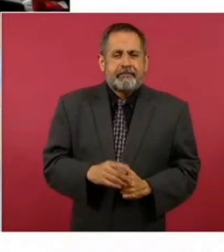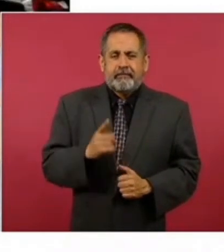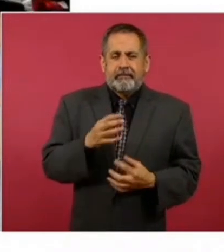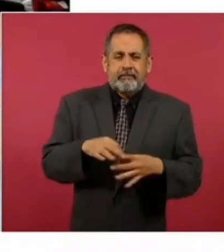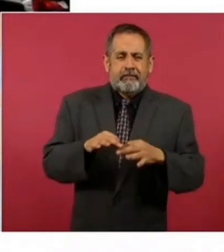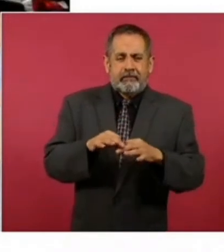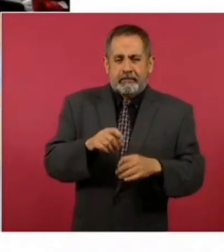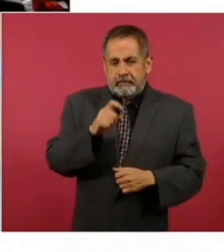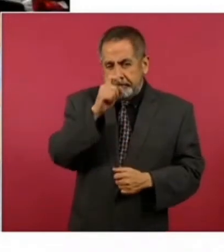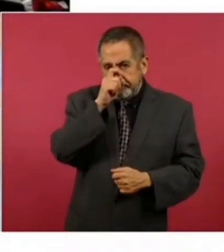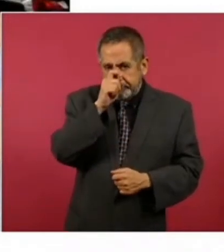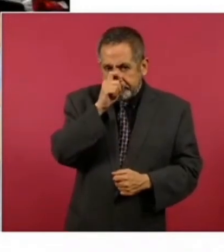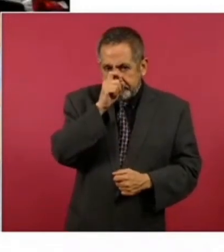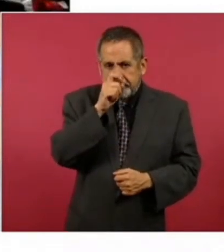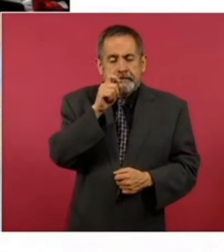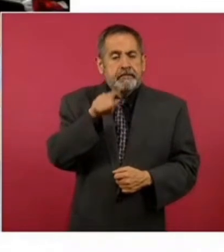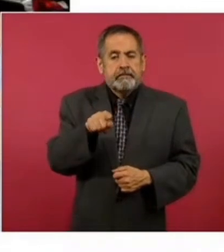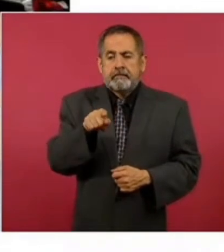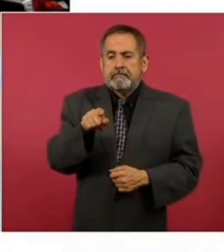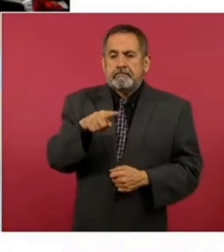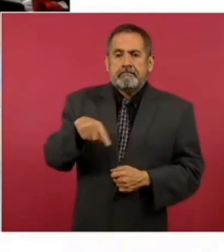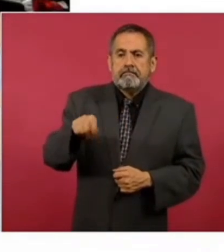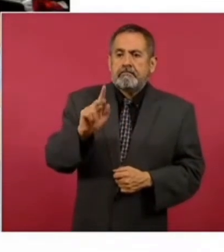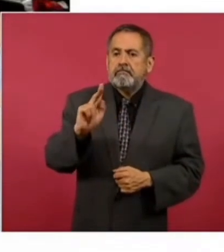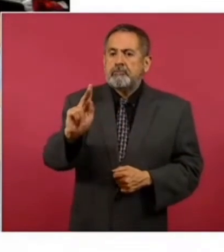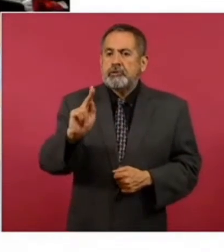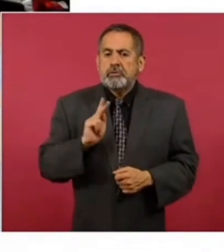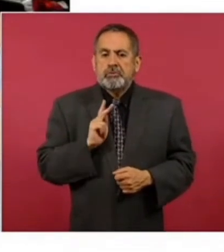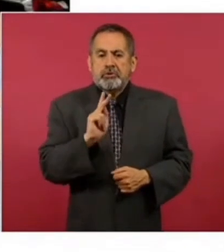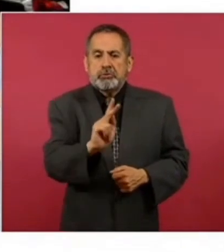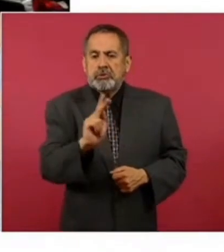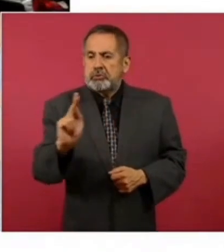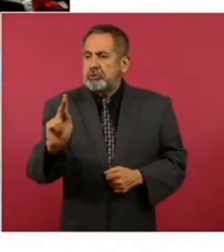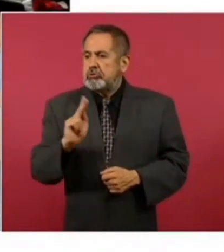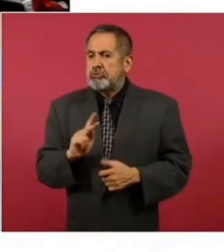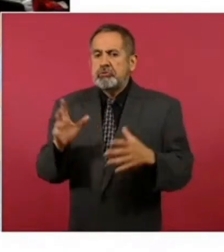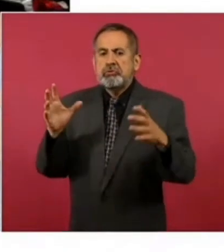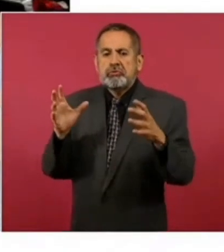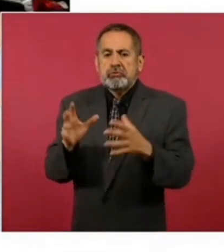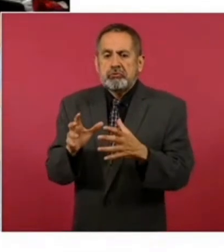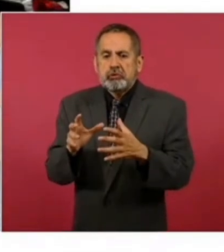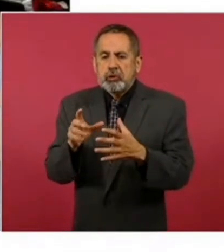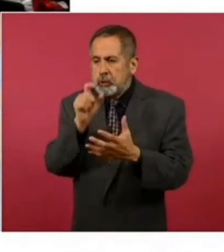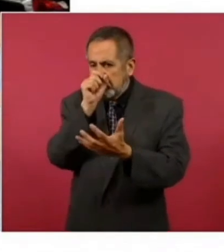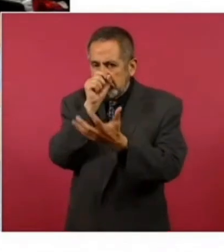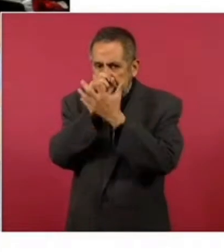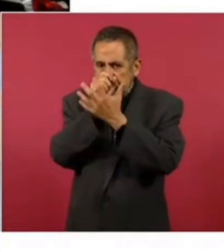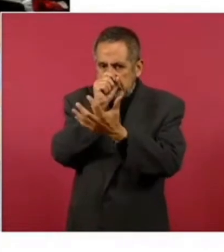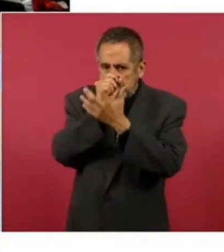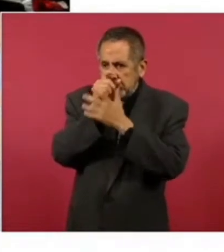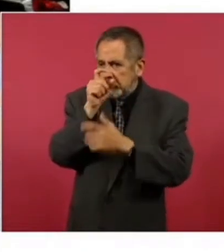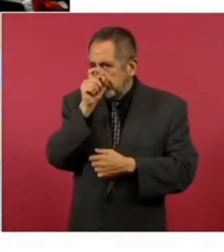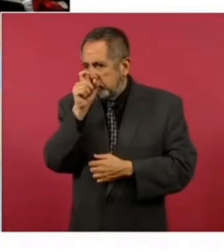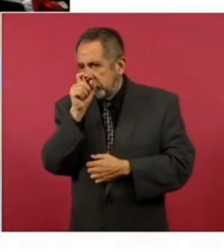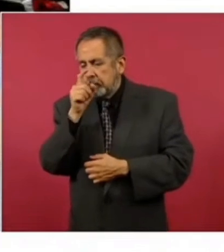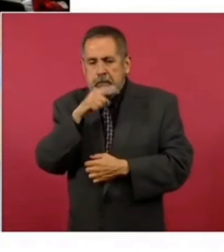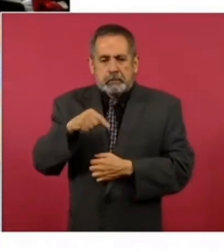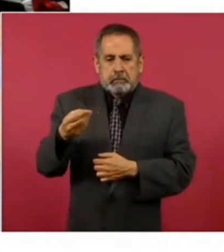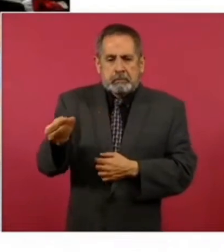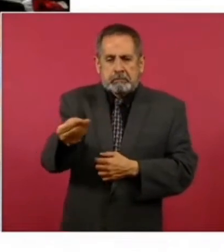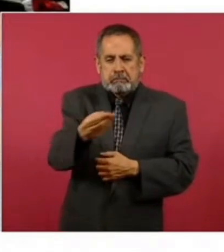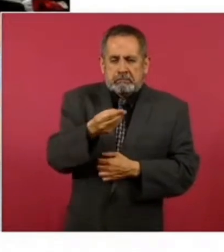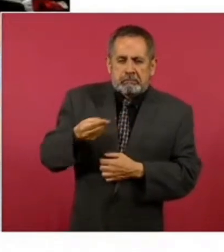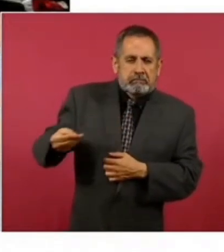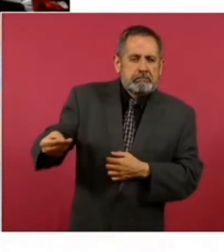factor de comunidad, un factor de cohesión. Como ya dije y recalco, esta es un grupo de drogas que consumen